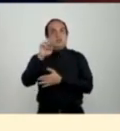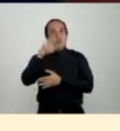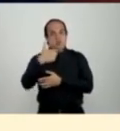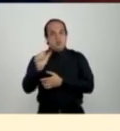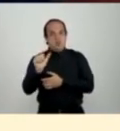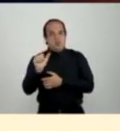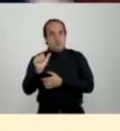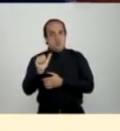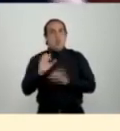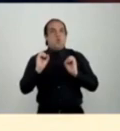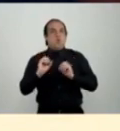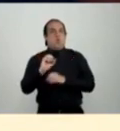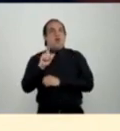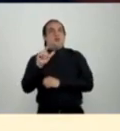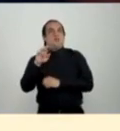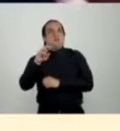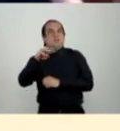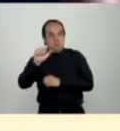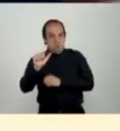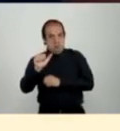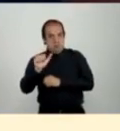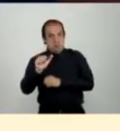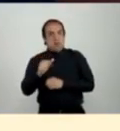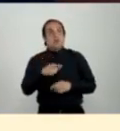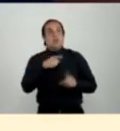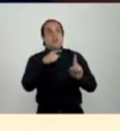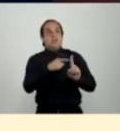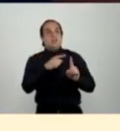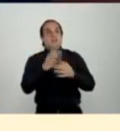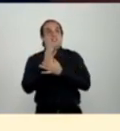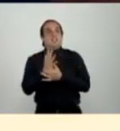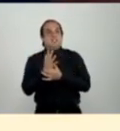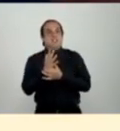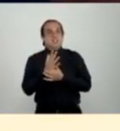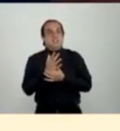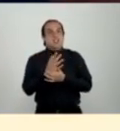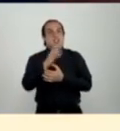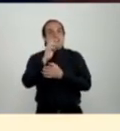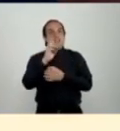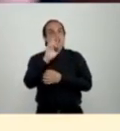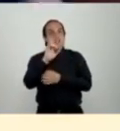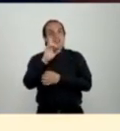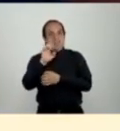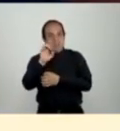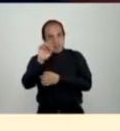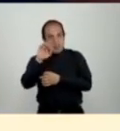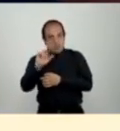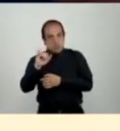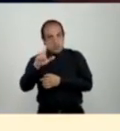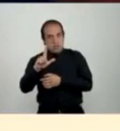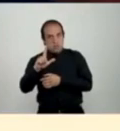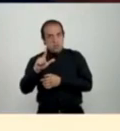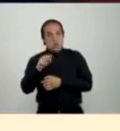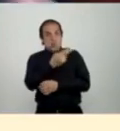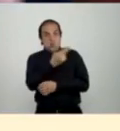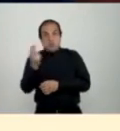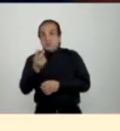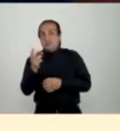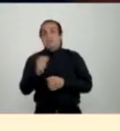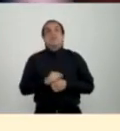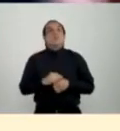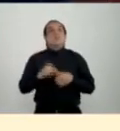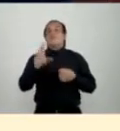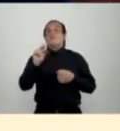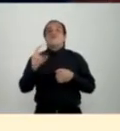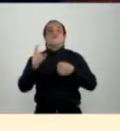novela alemana. Es decir, lo que esa editorial estaba queriendo decir en el fondo era, usted no se ajusta a lo que